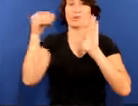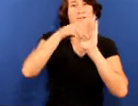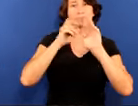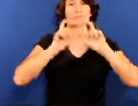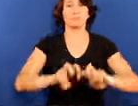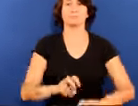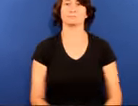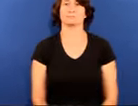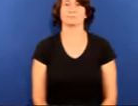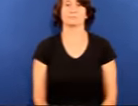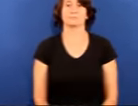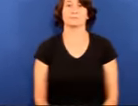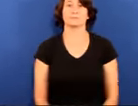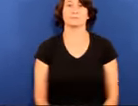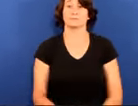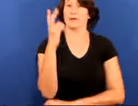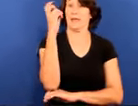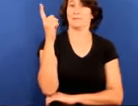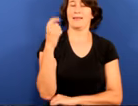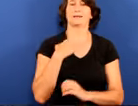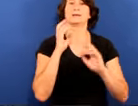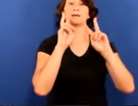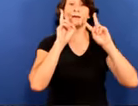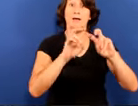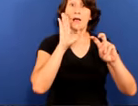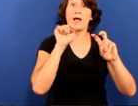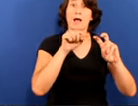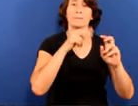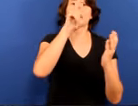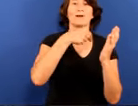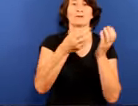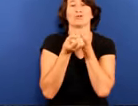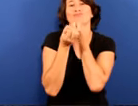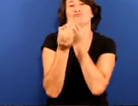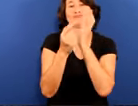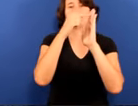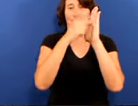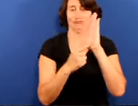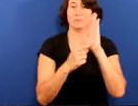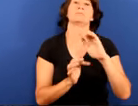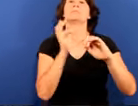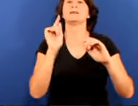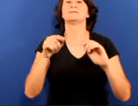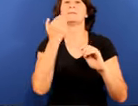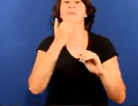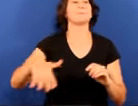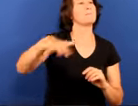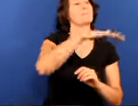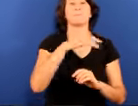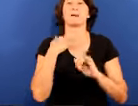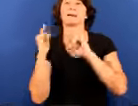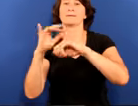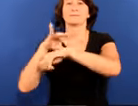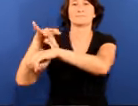participarán Enrique Pereira, profesor de la Universidad de Lisboa y asesor científico del proyecto, y Andrés Ried, del Instituto de Estudios